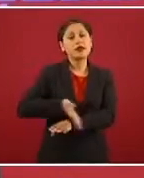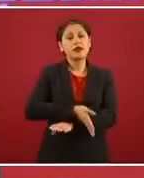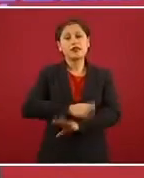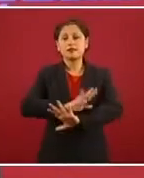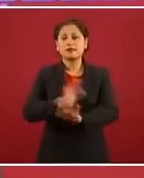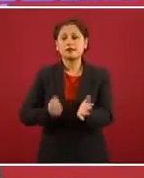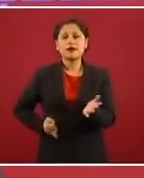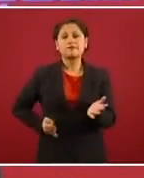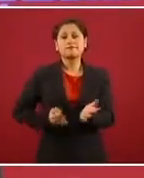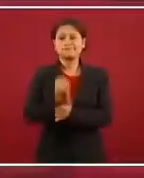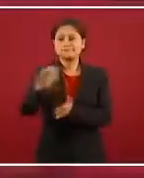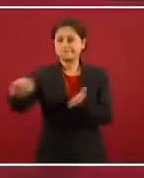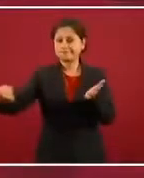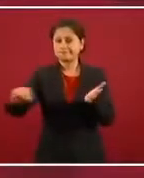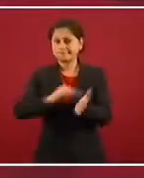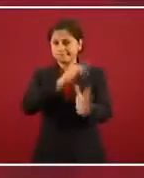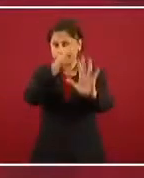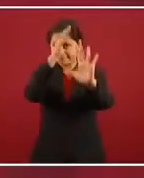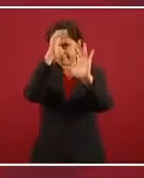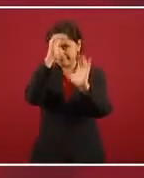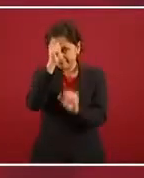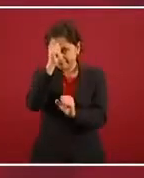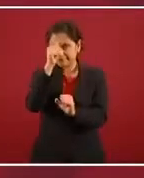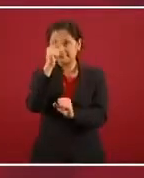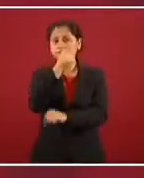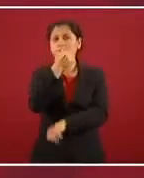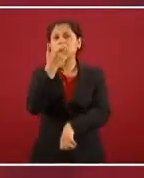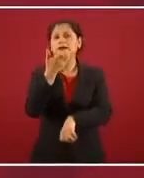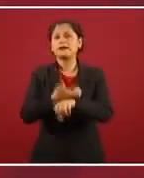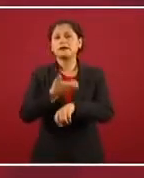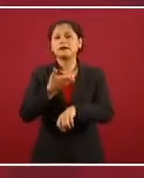comercio con Estados Unidos y con Canadá.